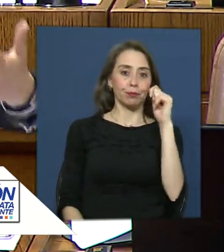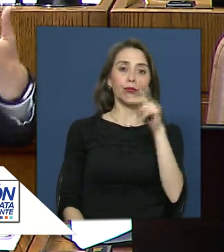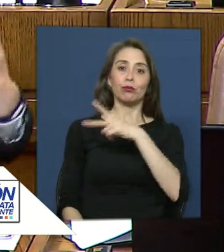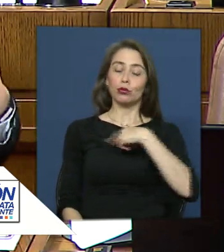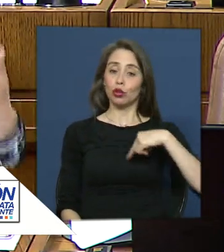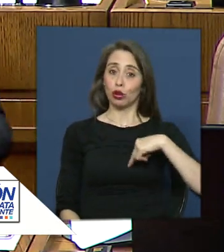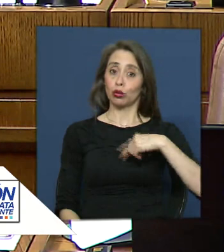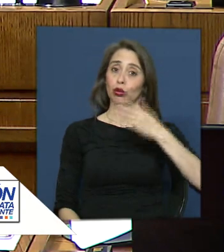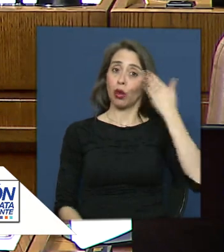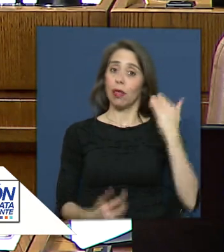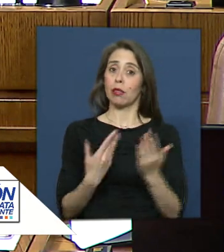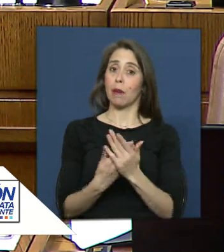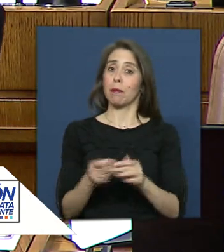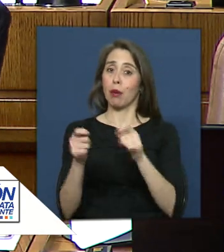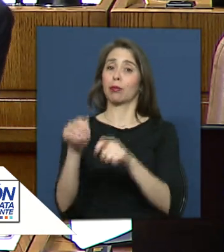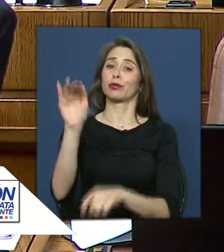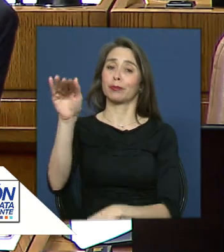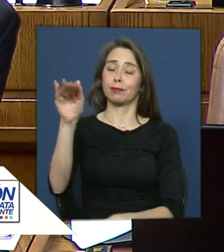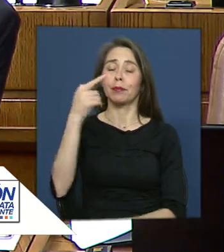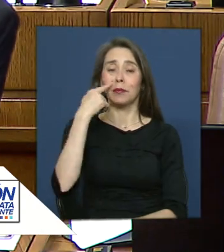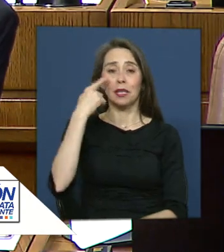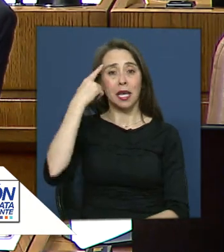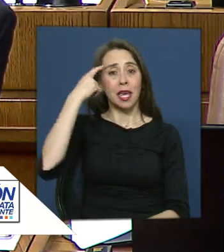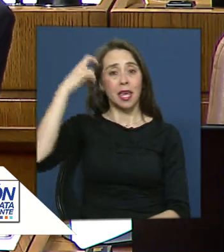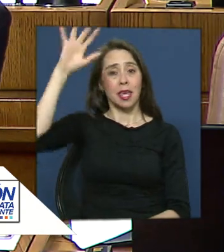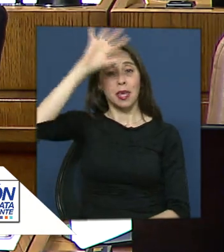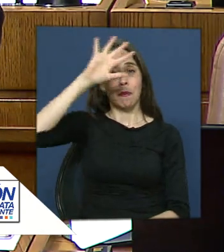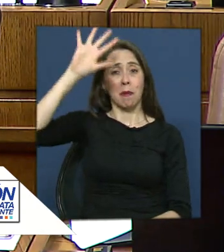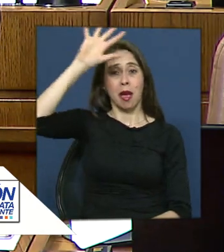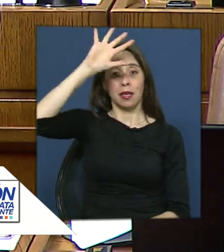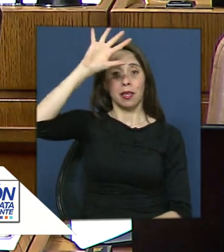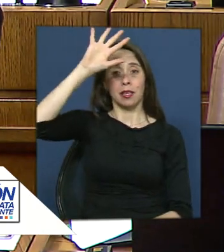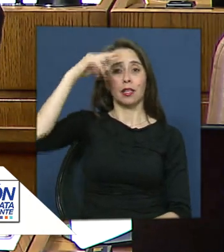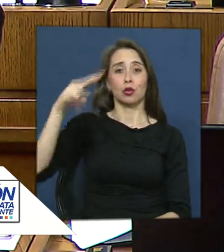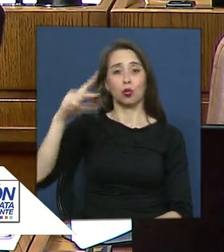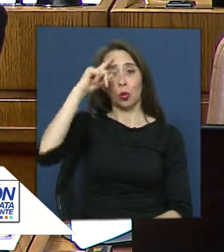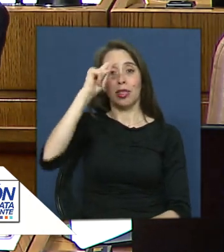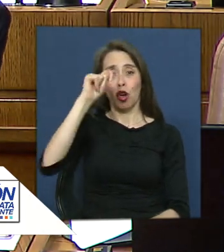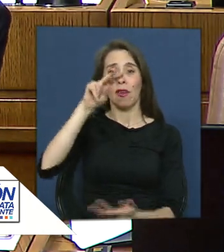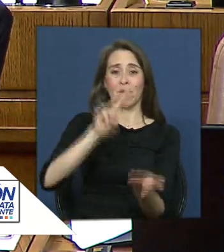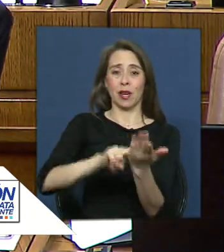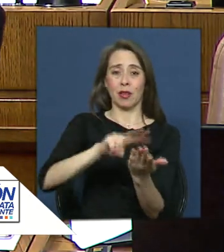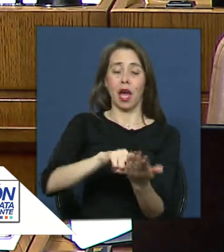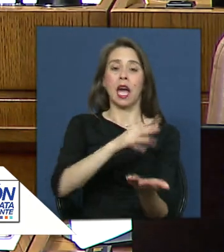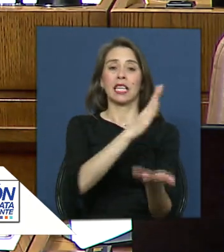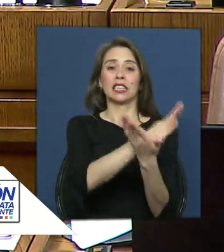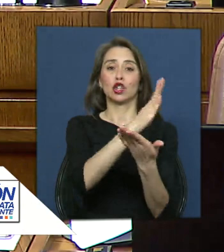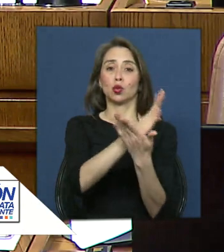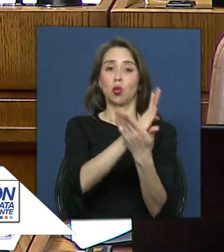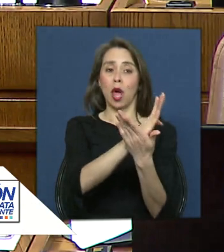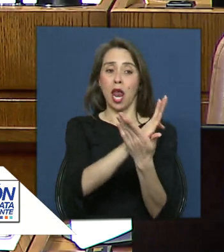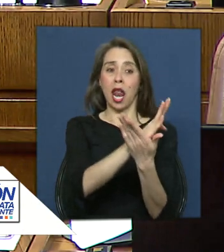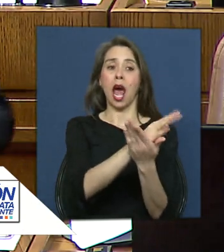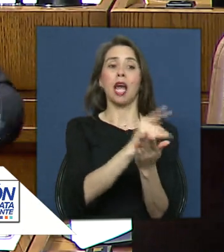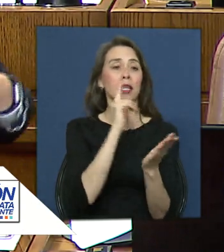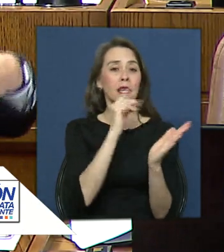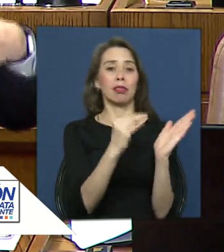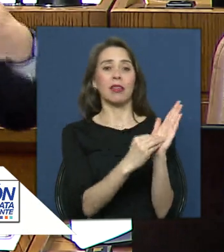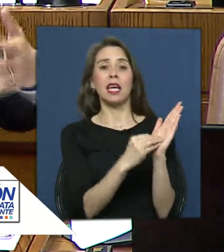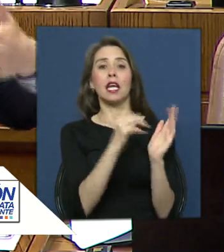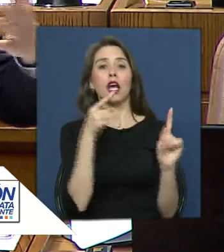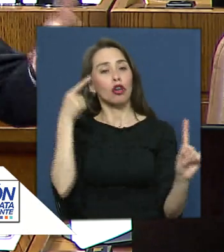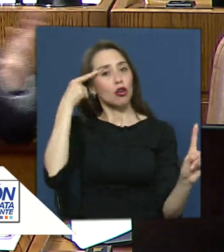nosotros propusimos en ese momento fue decir: mire, imaginémonos por un segundo que es cierta su hipótesis. que los colegios que están constituidos así son malos. Por